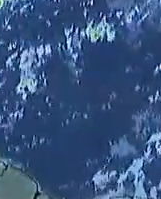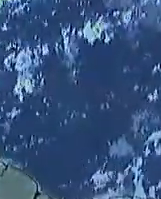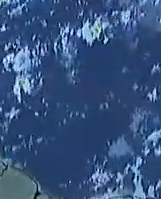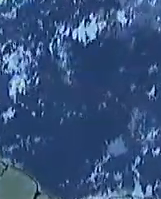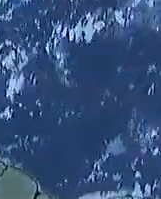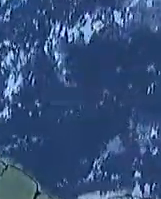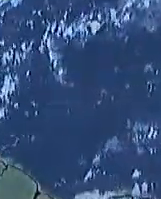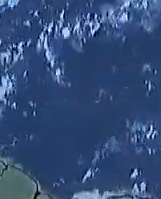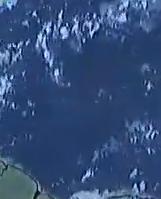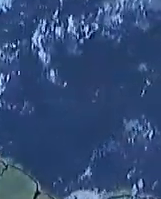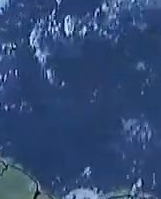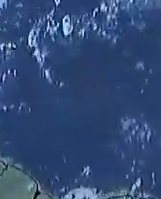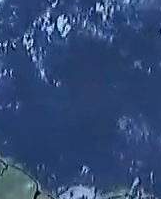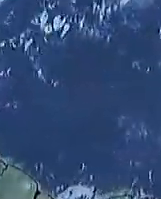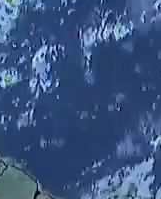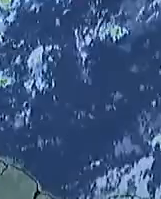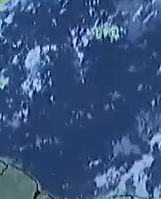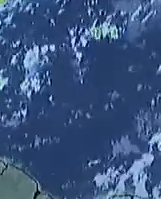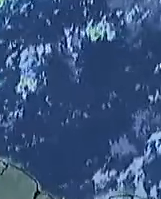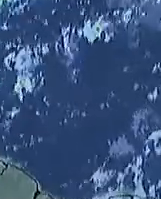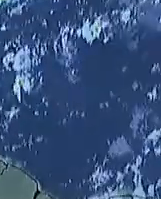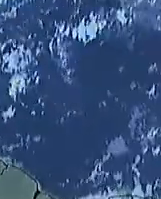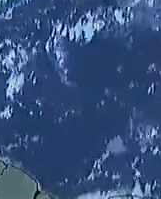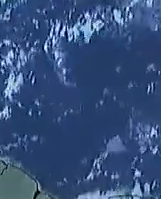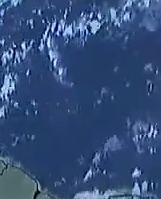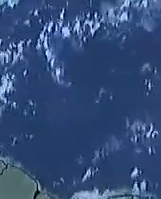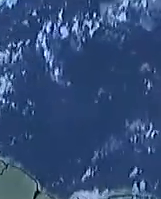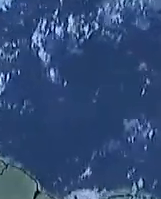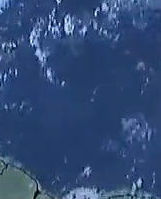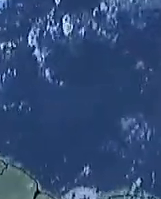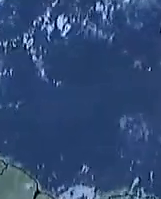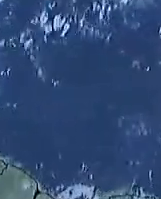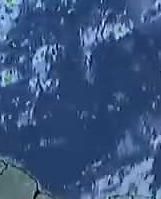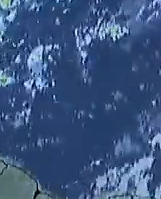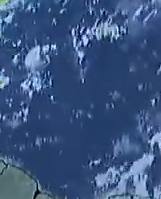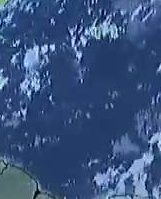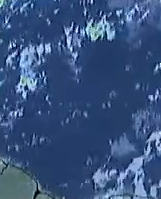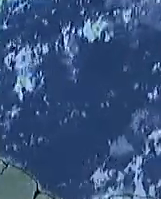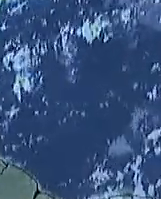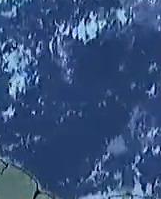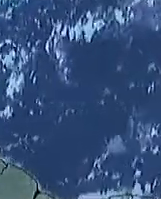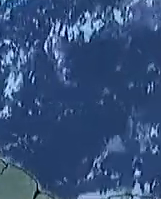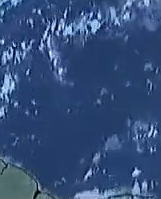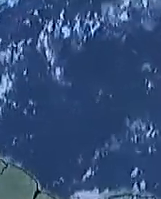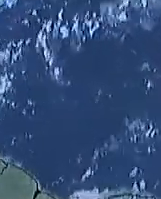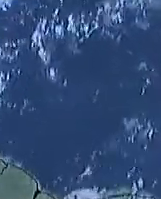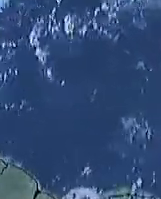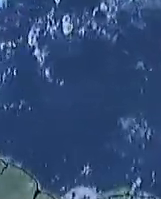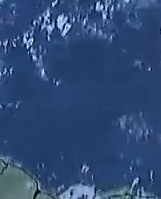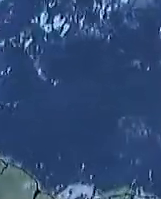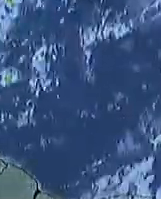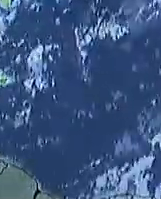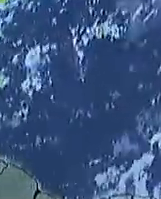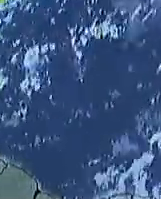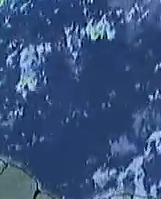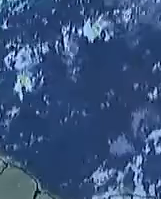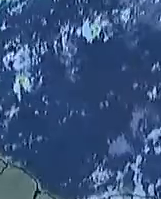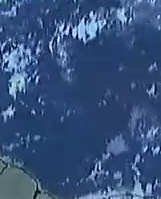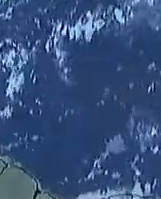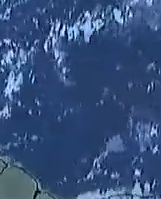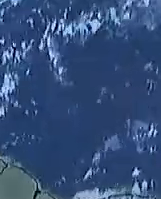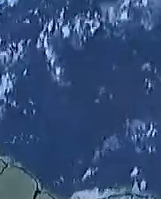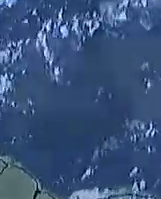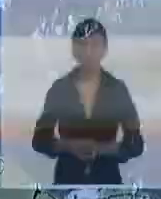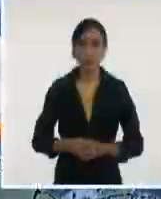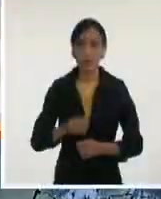hola que tal buenas tardes hemos tenido un poco cambio las condiciones meteorológicas sobre el territorio nacional la imagen de satélites no me